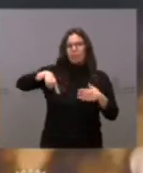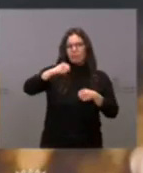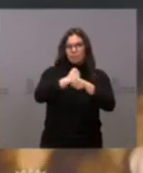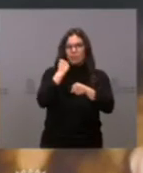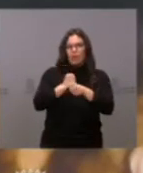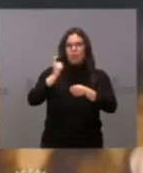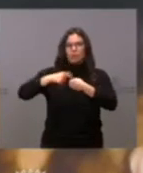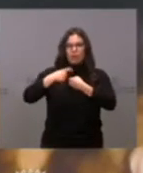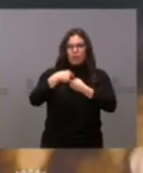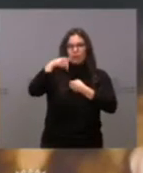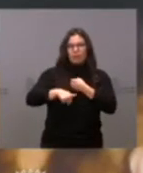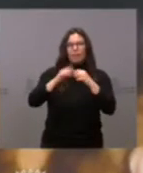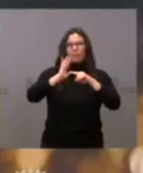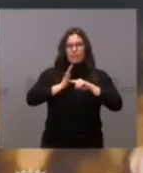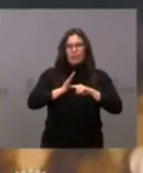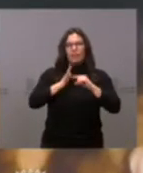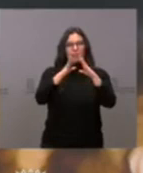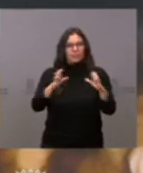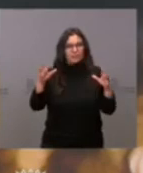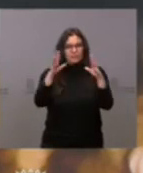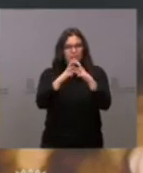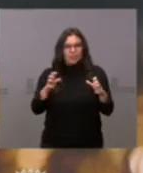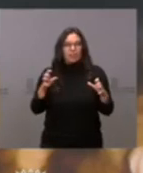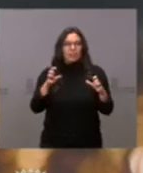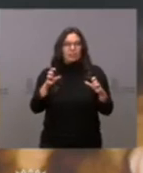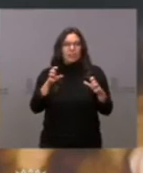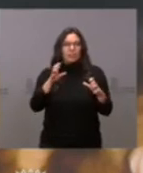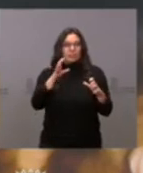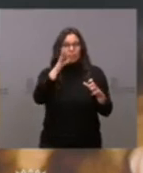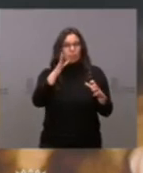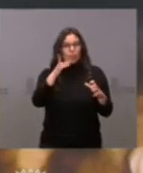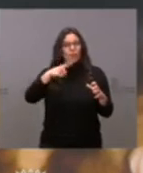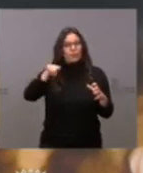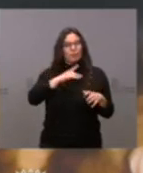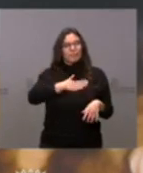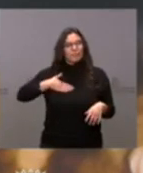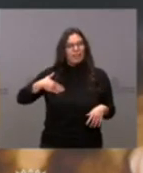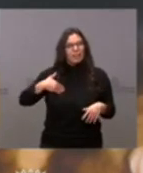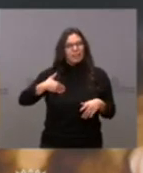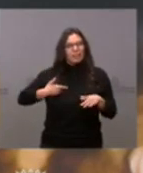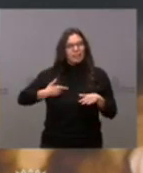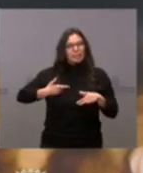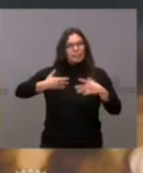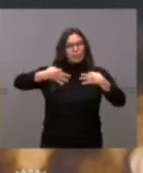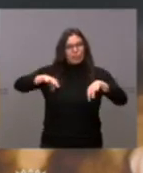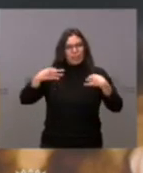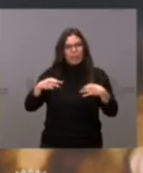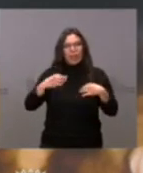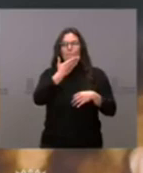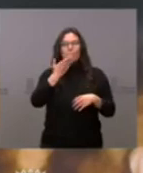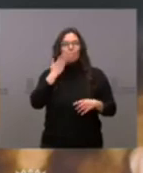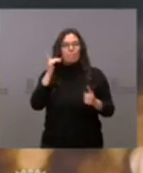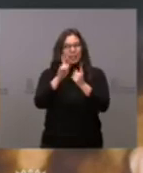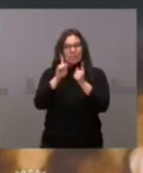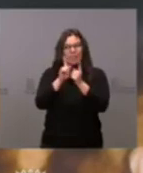participación en esta feria vuestras ganas porque por querer recuperar la normalidad la presencialidad en esta